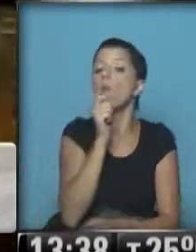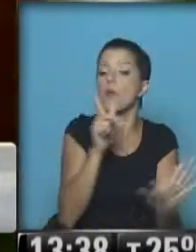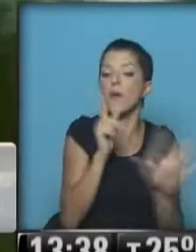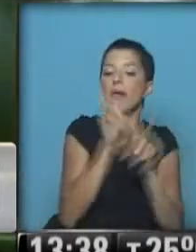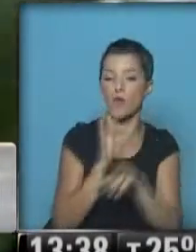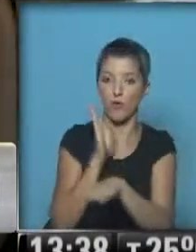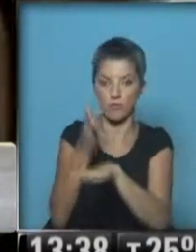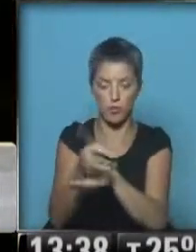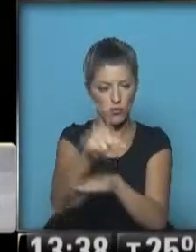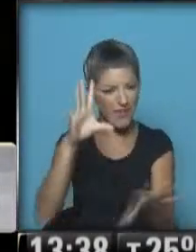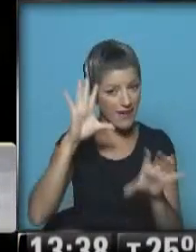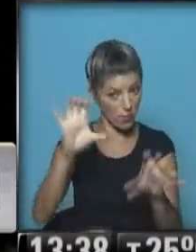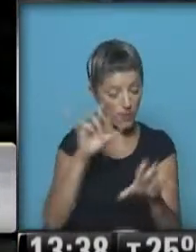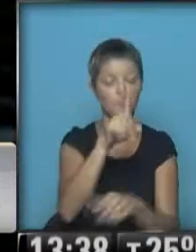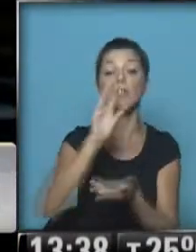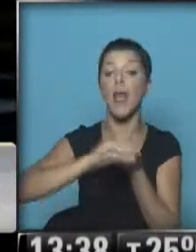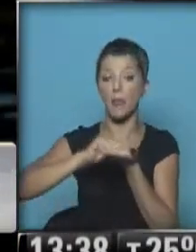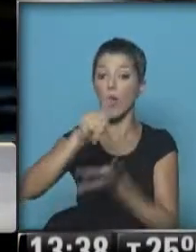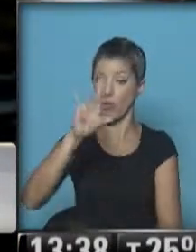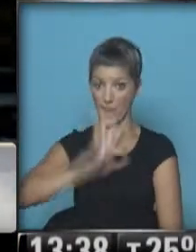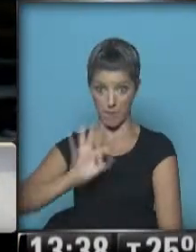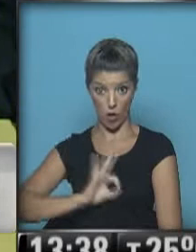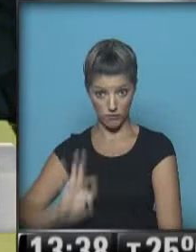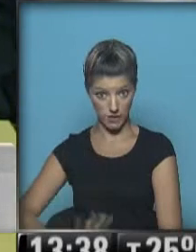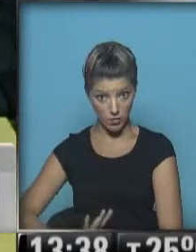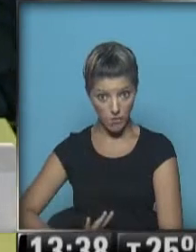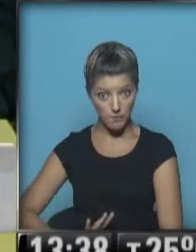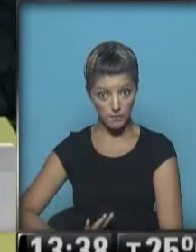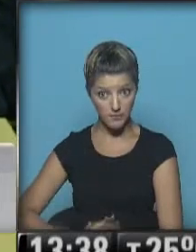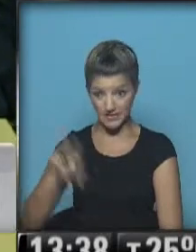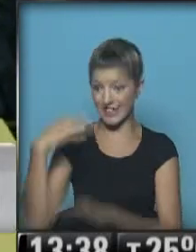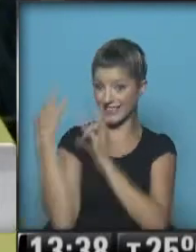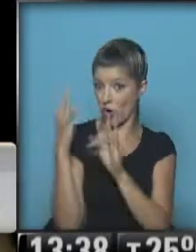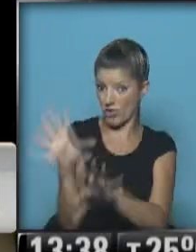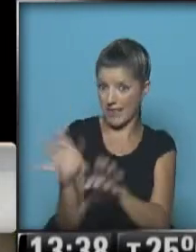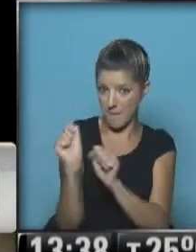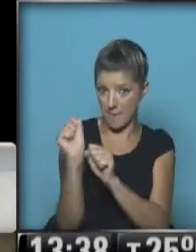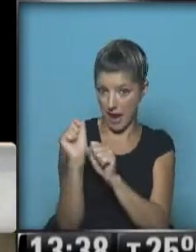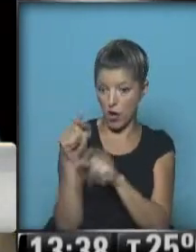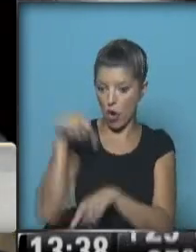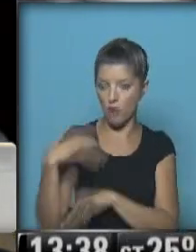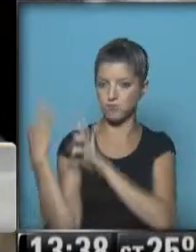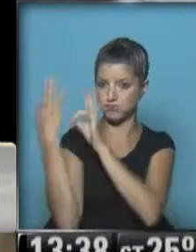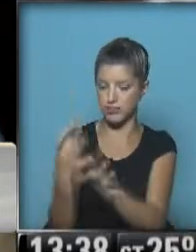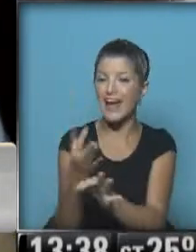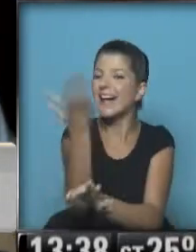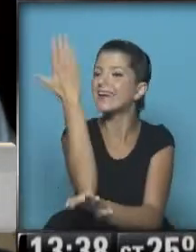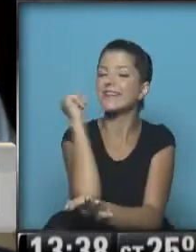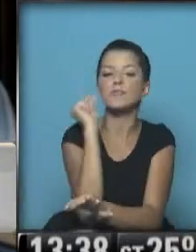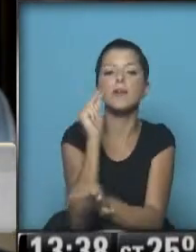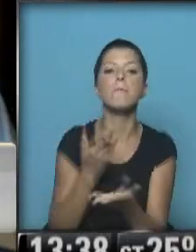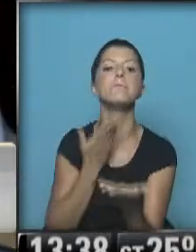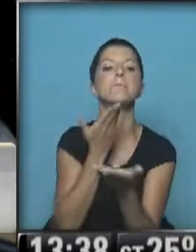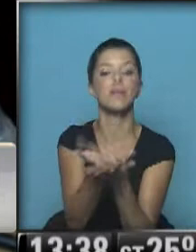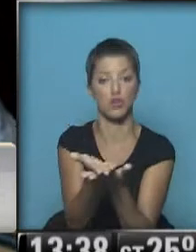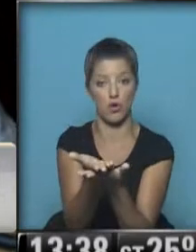recordemos que el abogado defensor de Jorge Mangieri, que ingresó a estos tribunales muy, muy temprano, en horas de la madrugada, acaba de pedir la